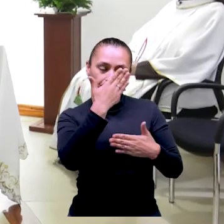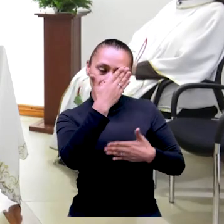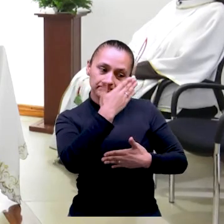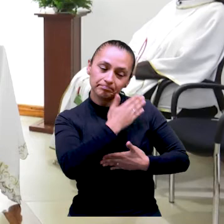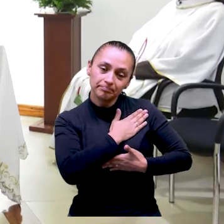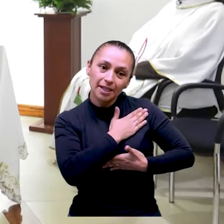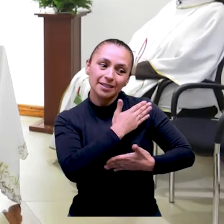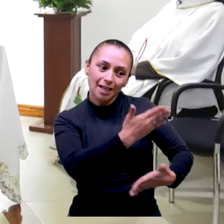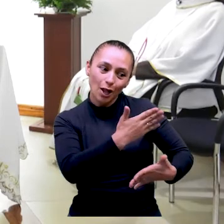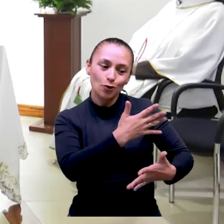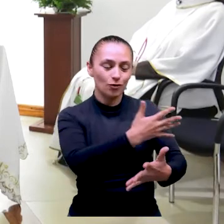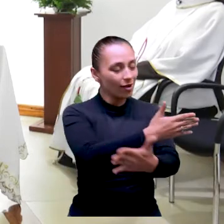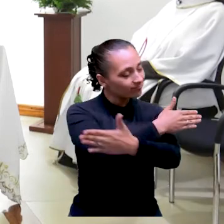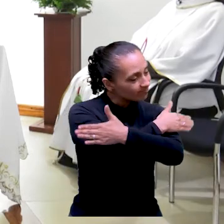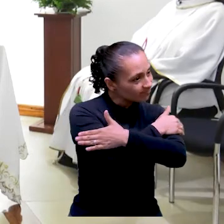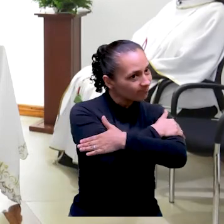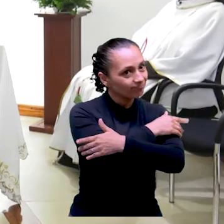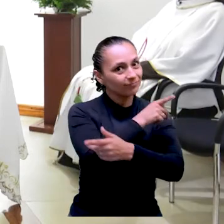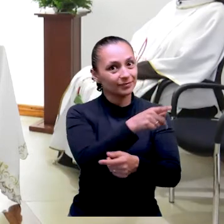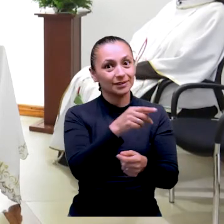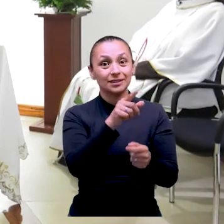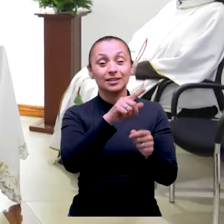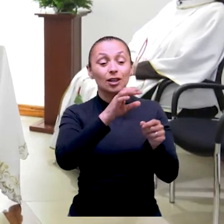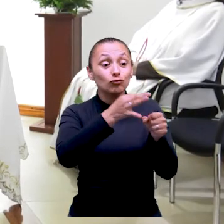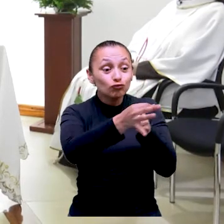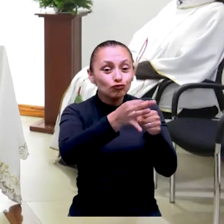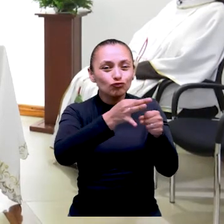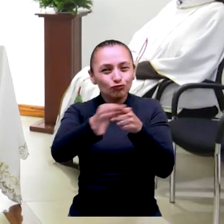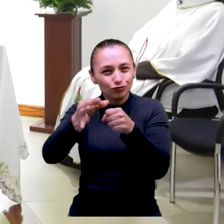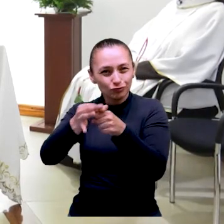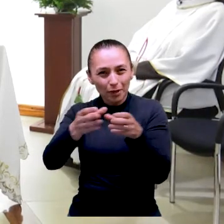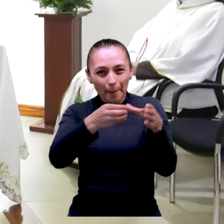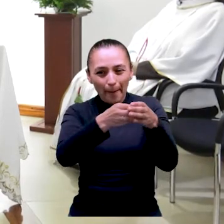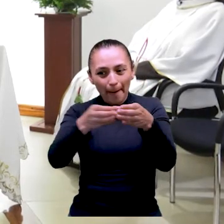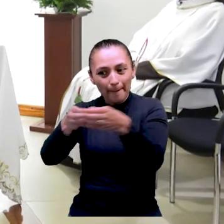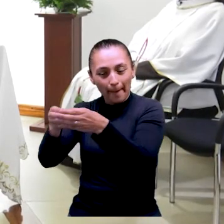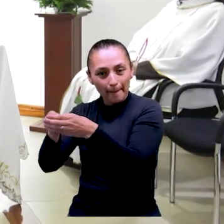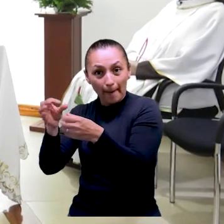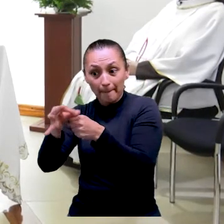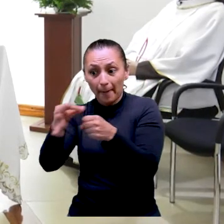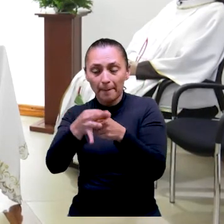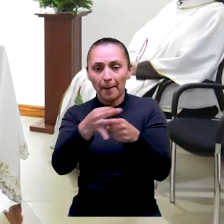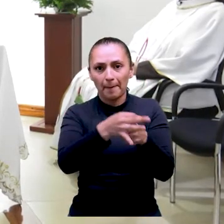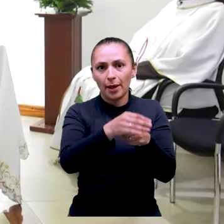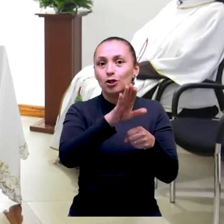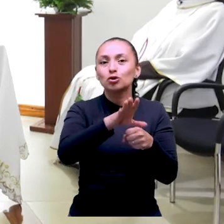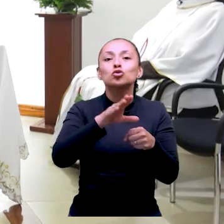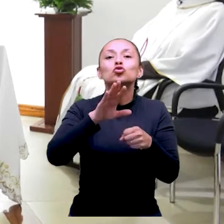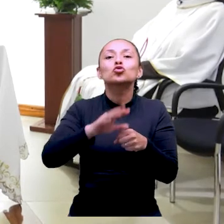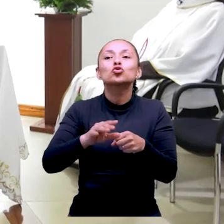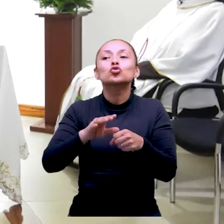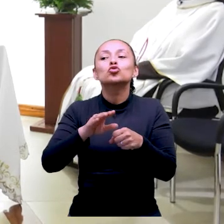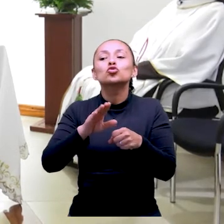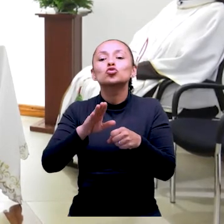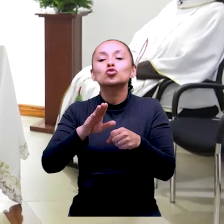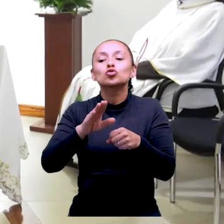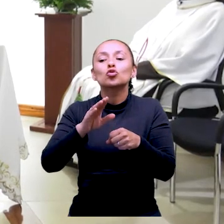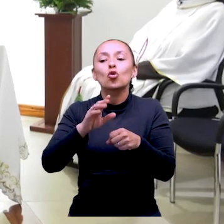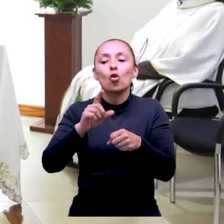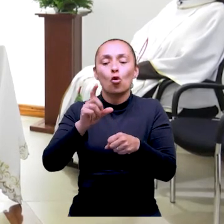a los hermanos de matías silva y milicias que no pertenecen a la raza